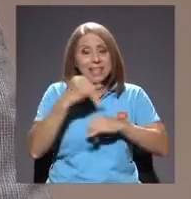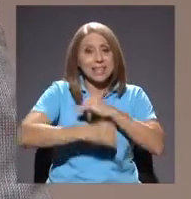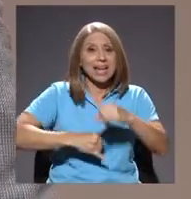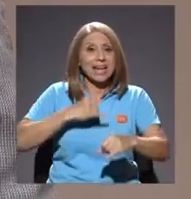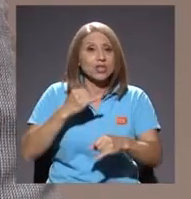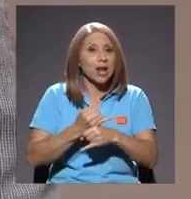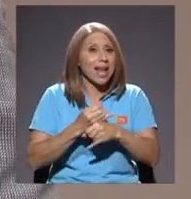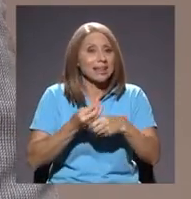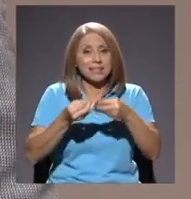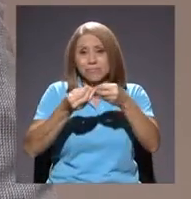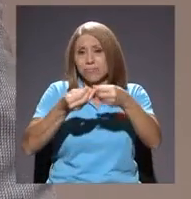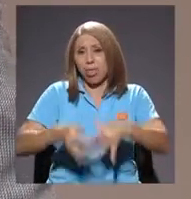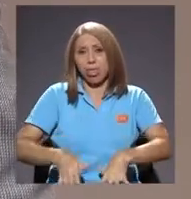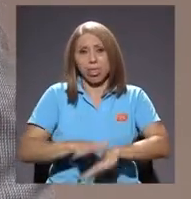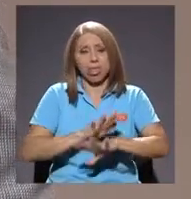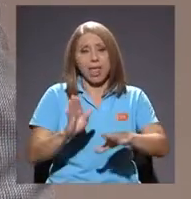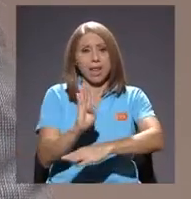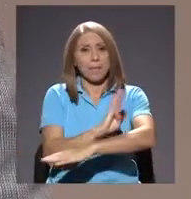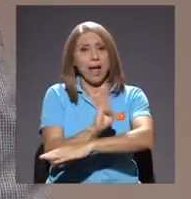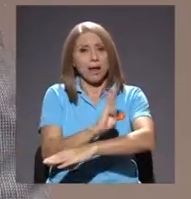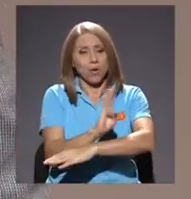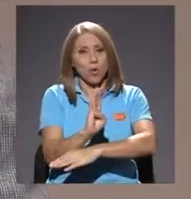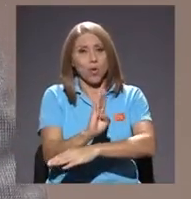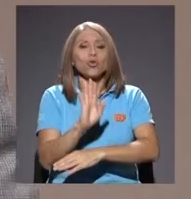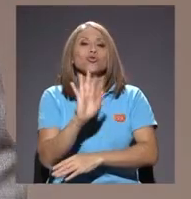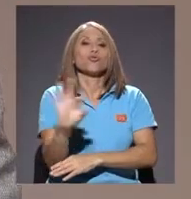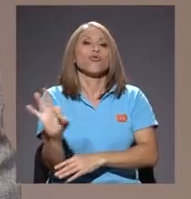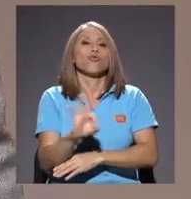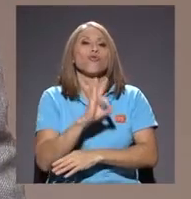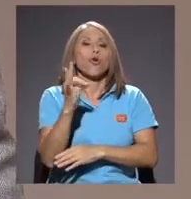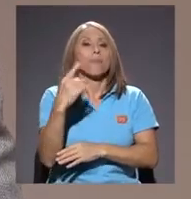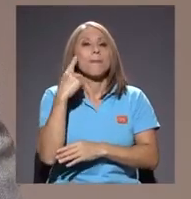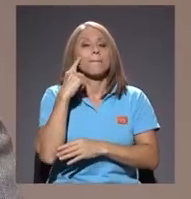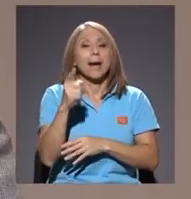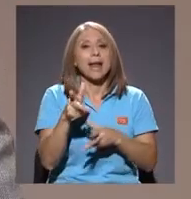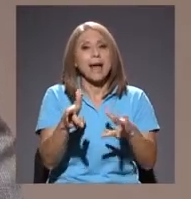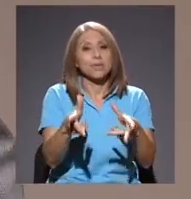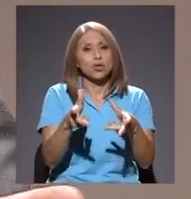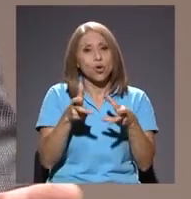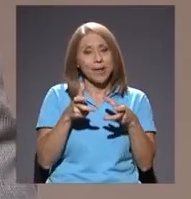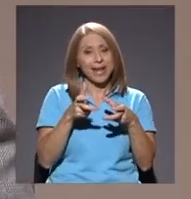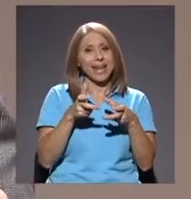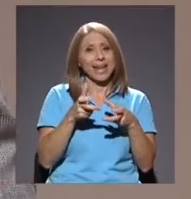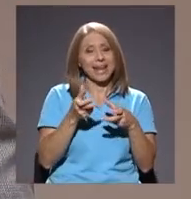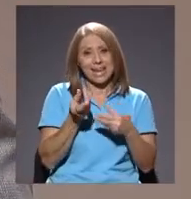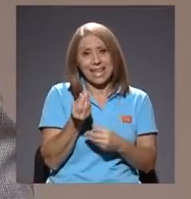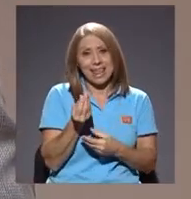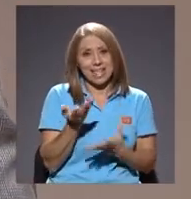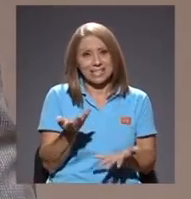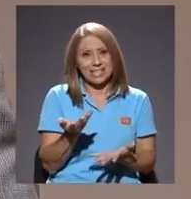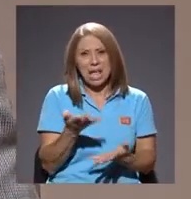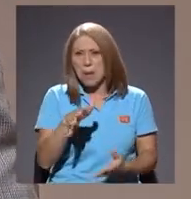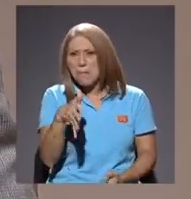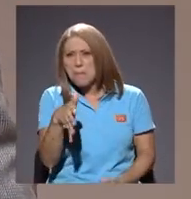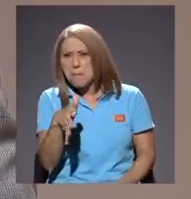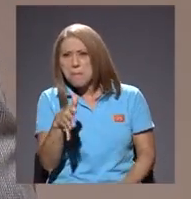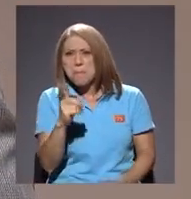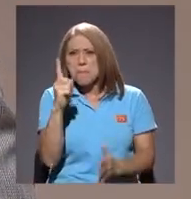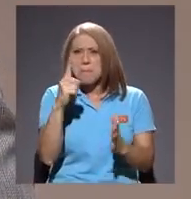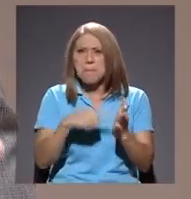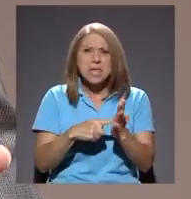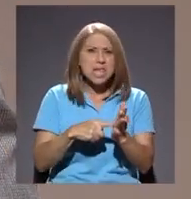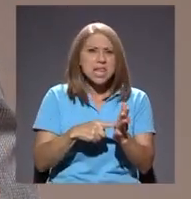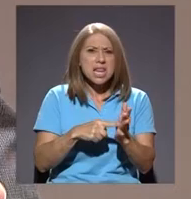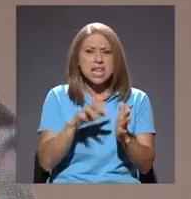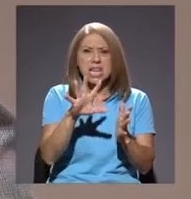tuvo y que fue su manera de absorber liquidez perdieron me parece que fueron como en alrededor de mil que independent